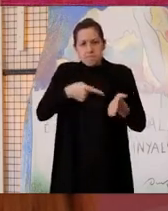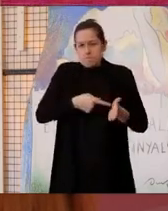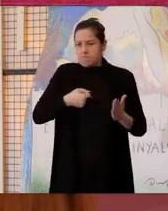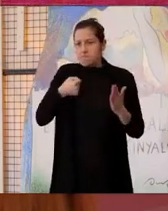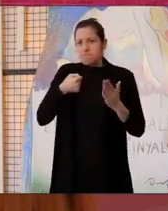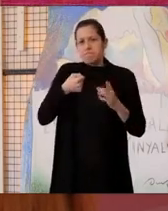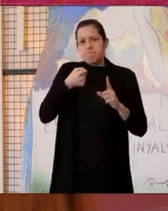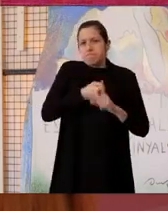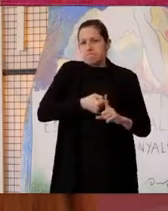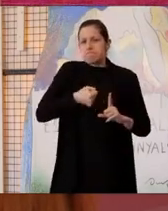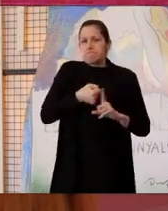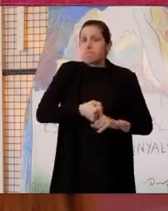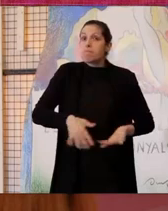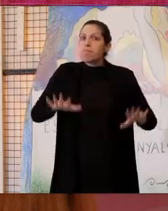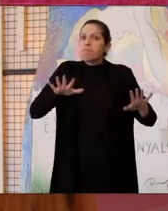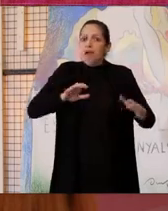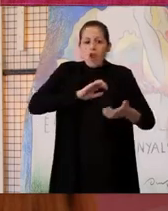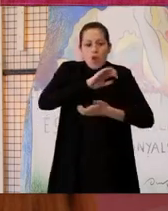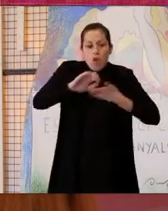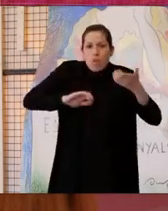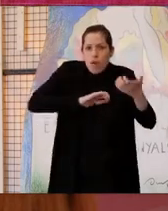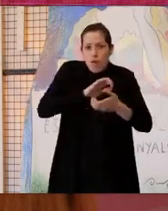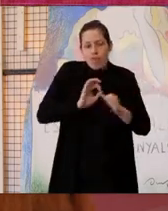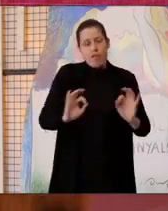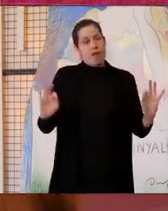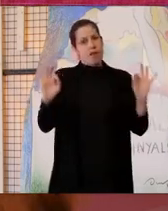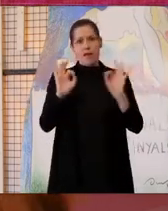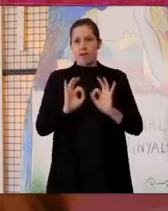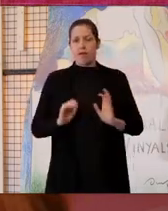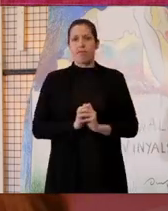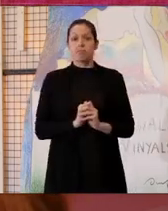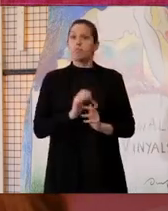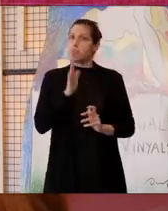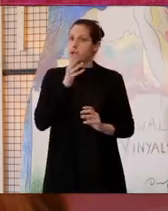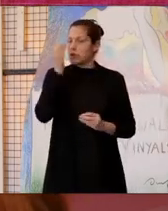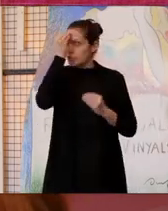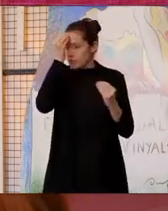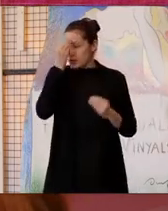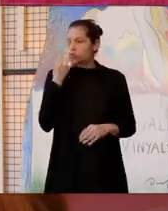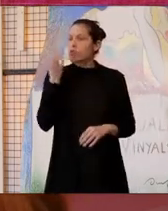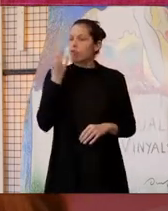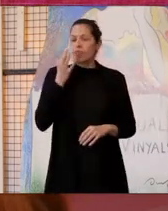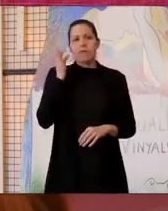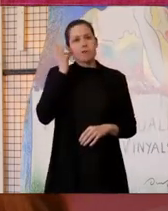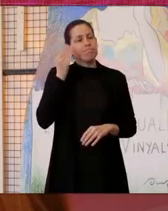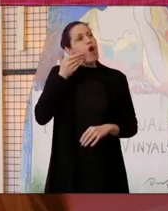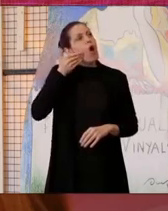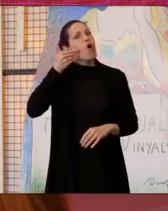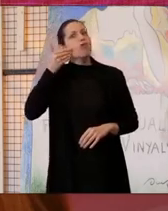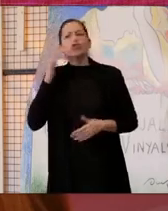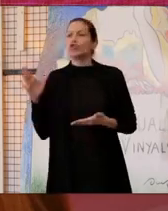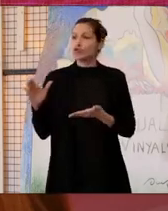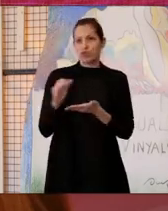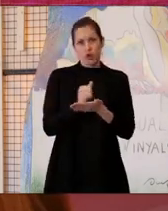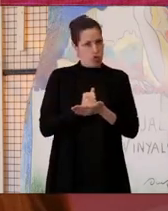han usado la violencia y en ese sentido podemos estar muy orgullosas podemos estar todos muy orgullosos